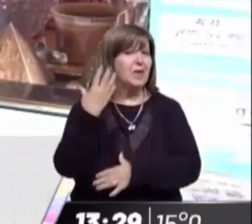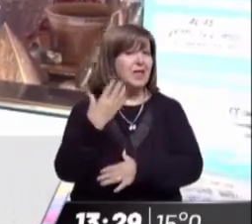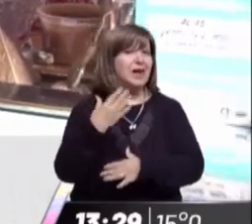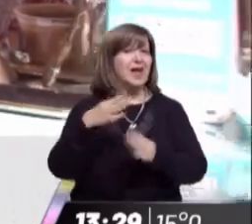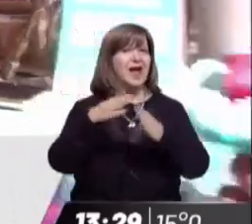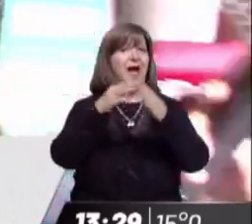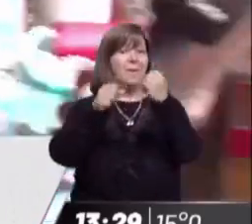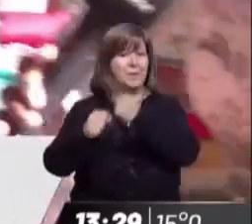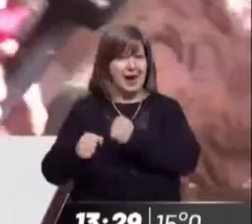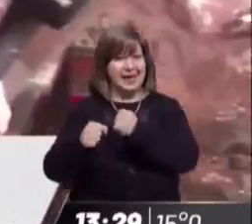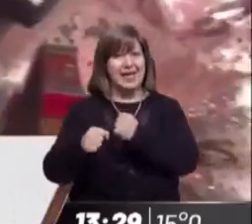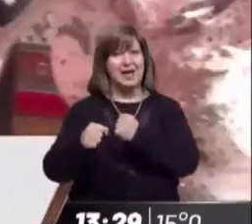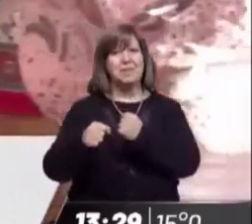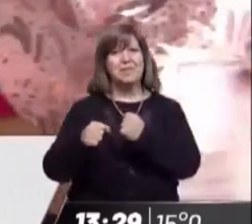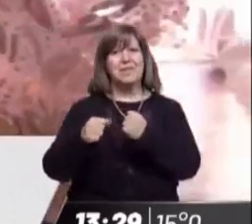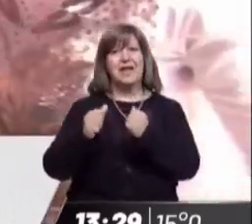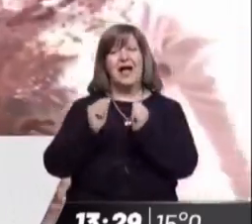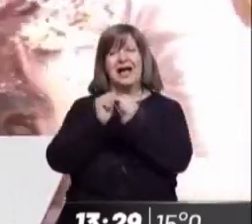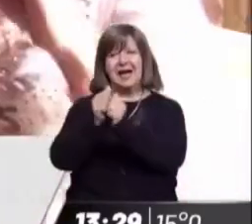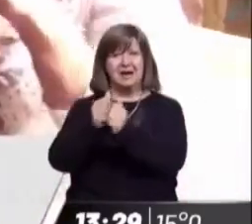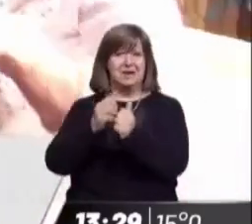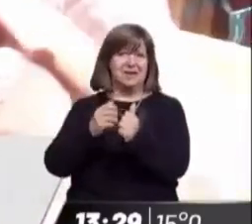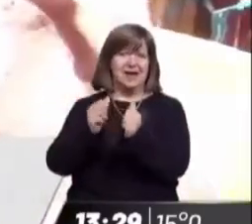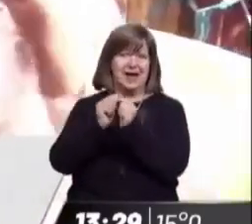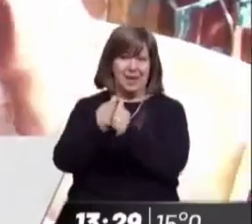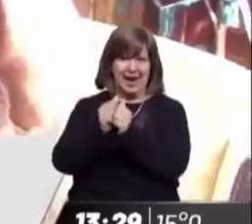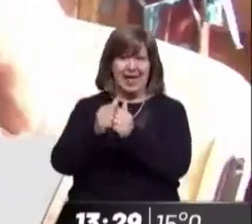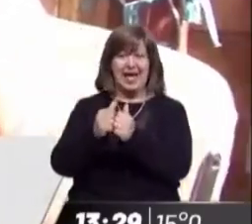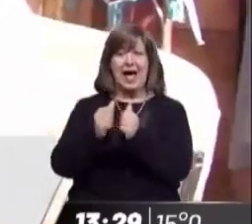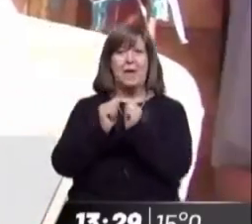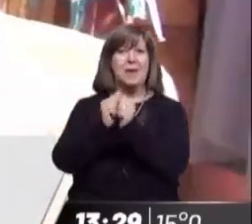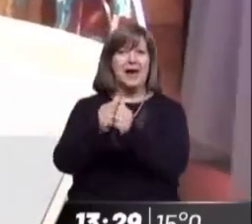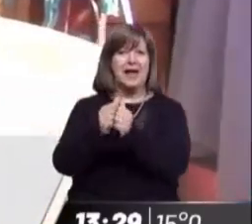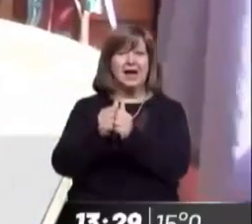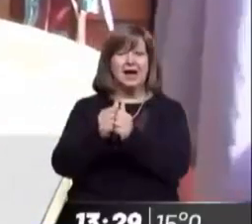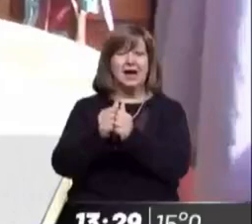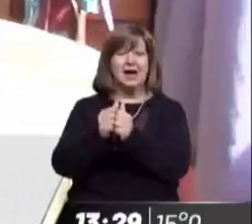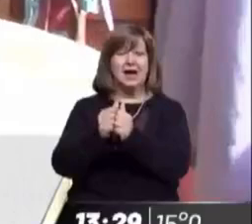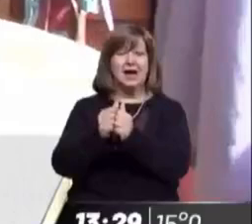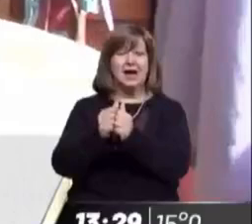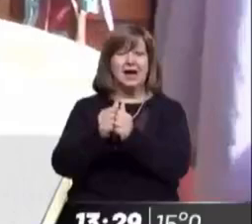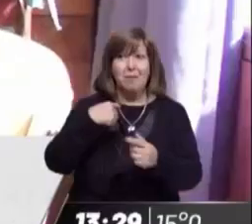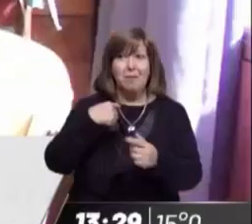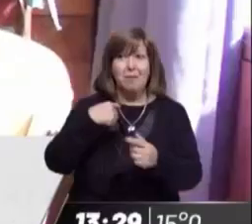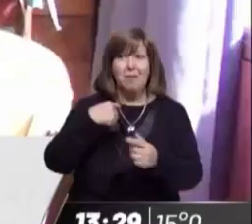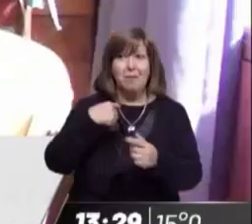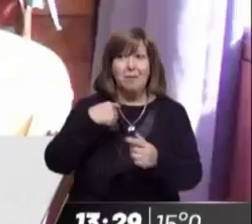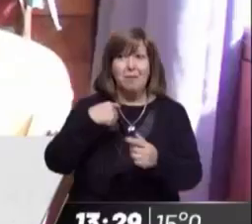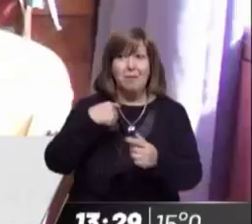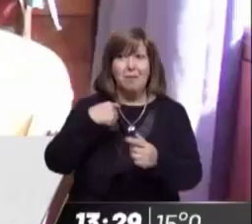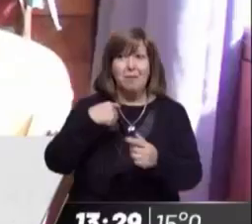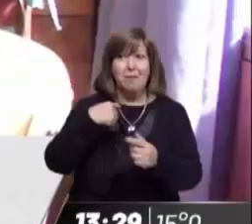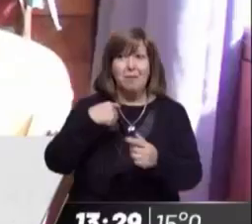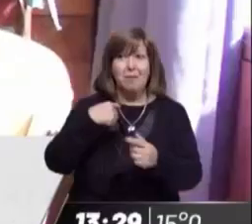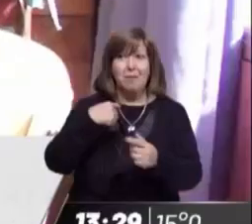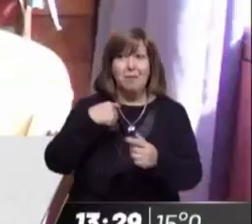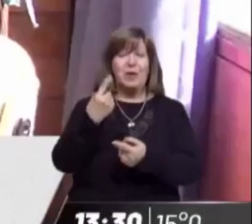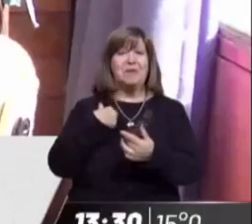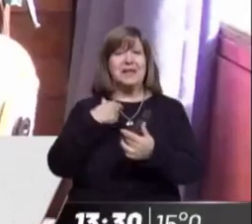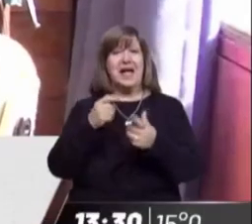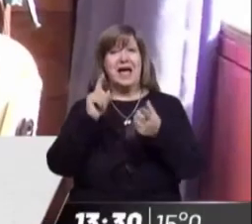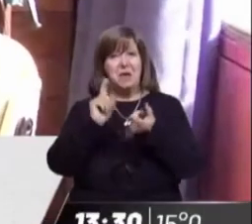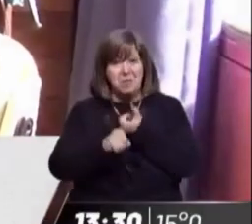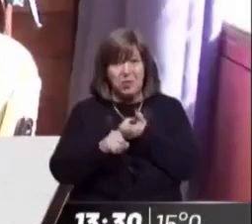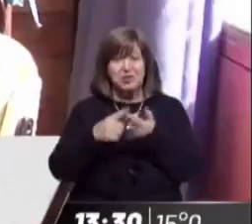parque porque se casaba una pareja en el registro civil la única pareja que dijo Me caso en la provincia por las dudas fue una sola y